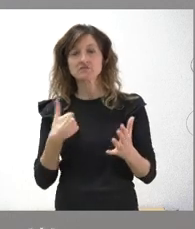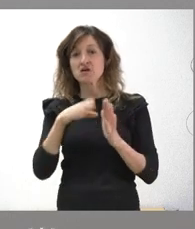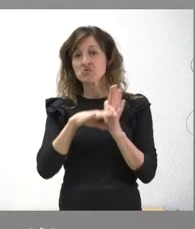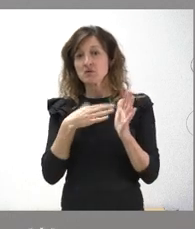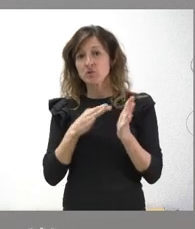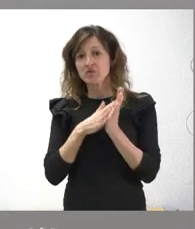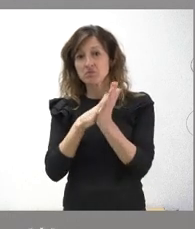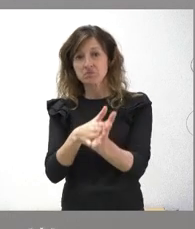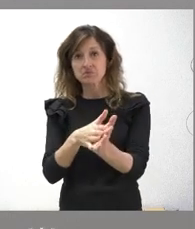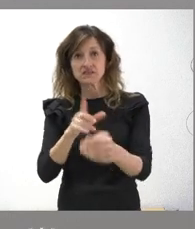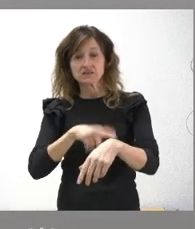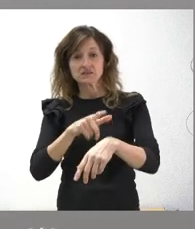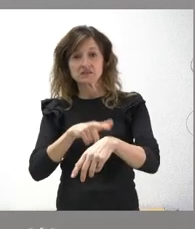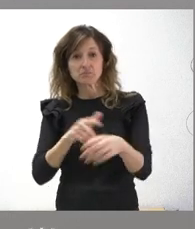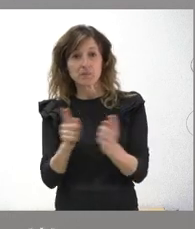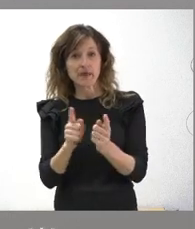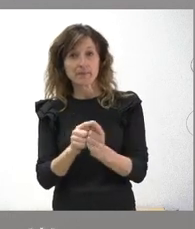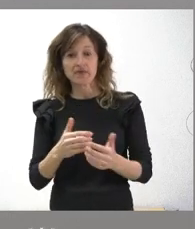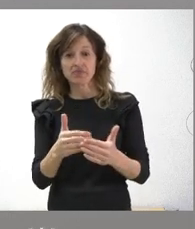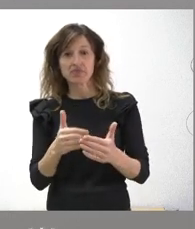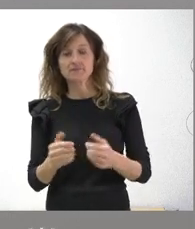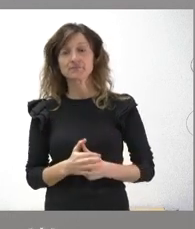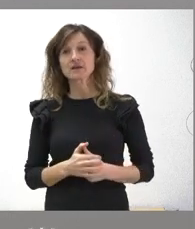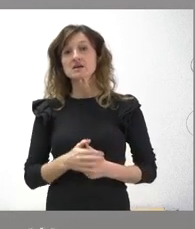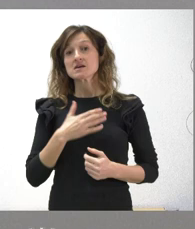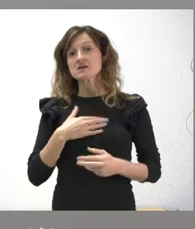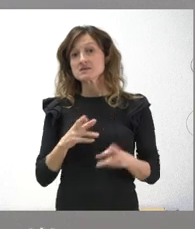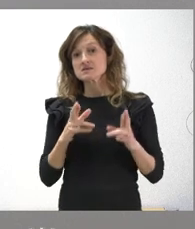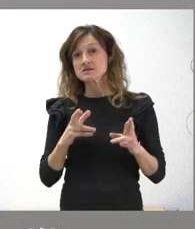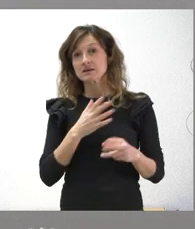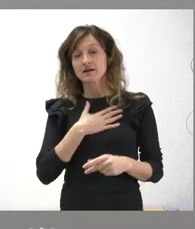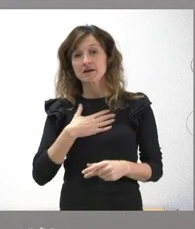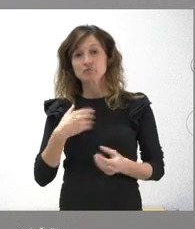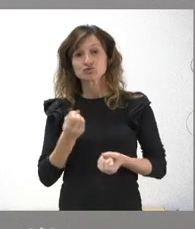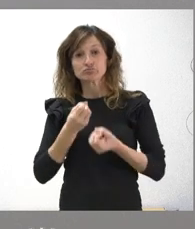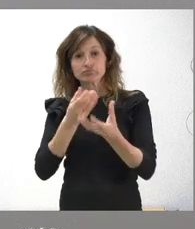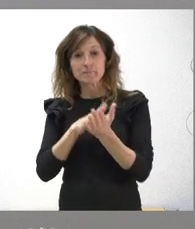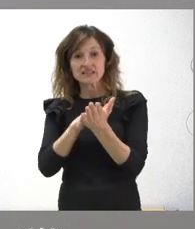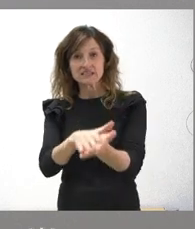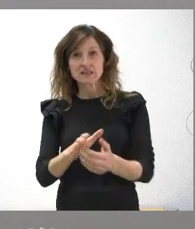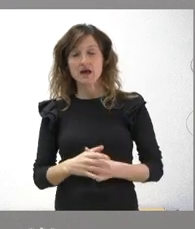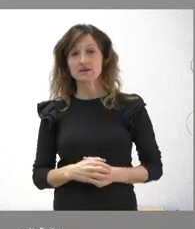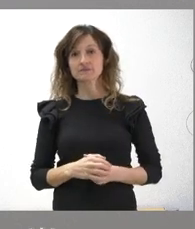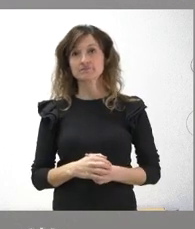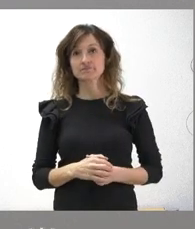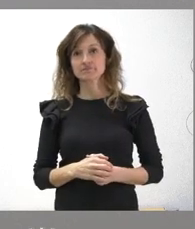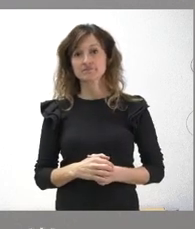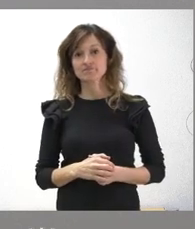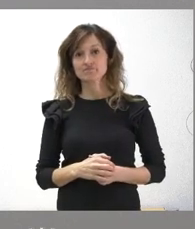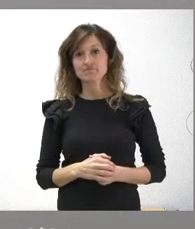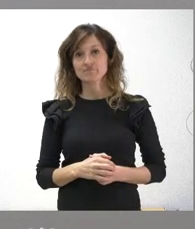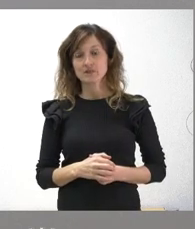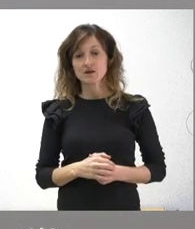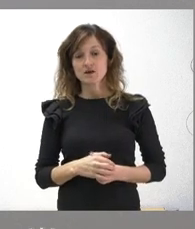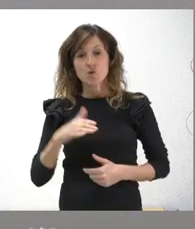de presentarlo en un tiempo breve y nuestra idea también y nuestro deseo y nuestra voluntad es poderlo presentar el cuándo podamos